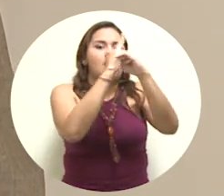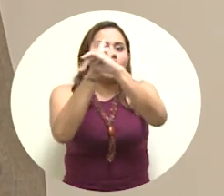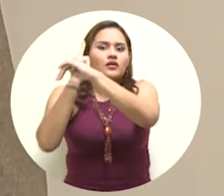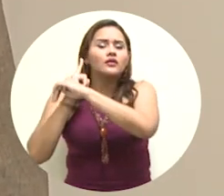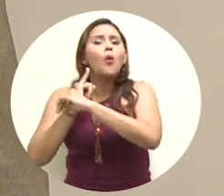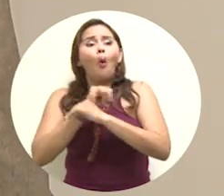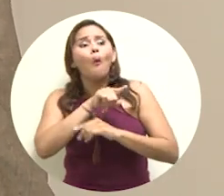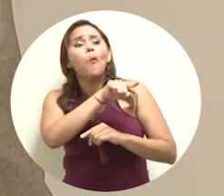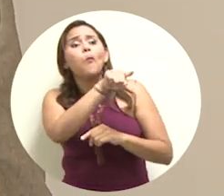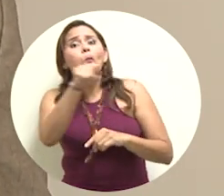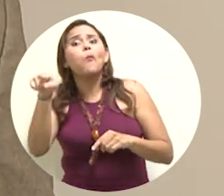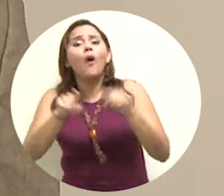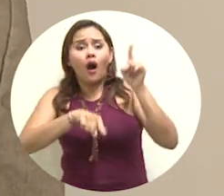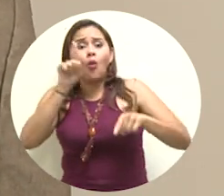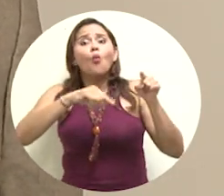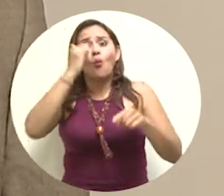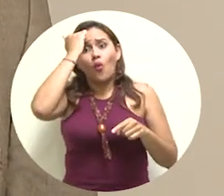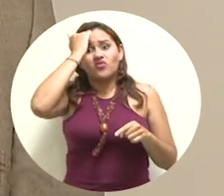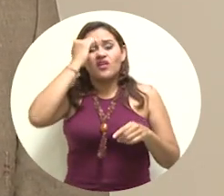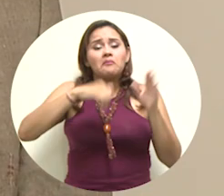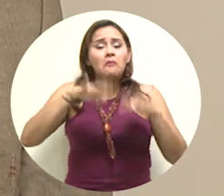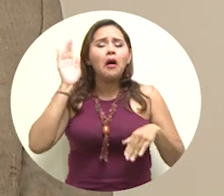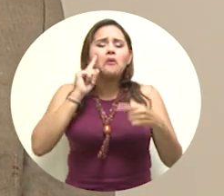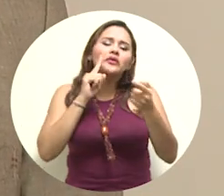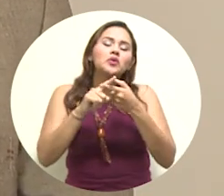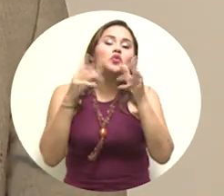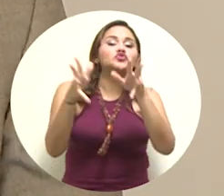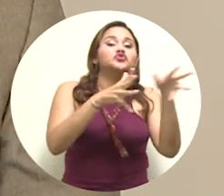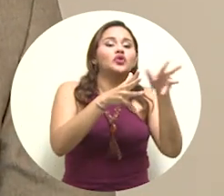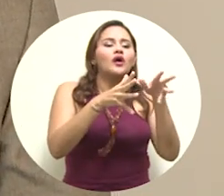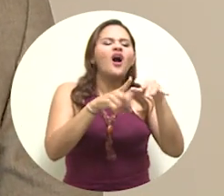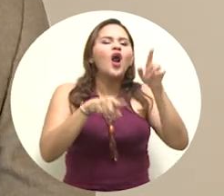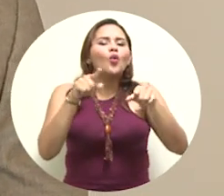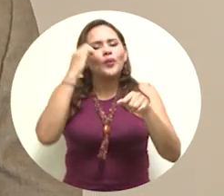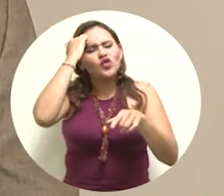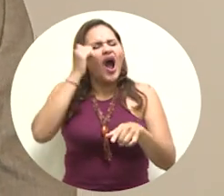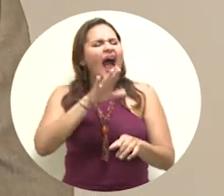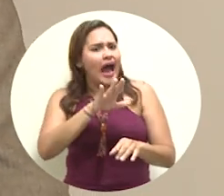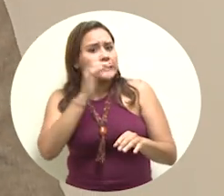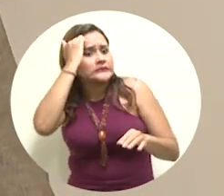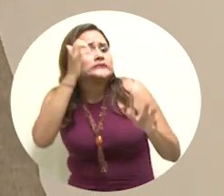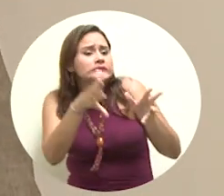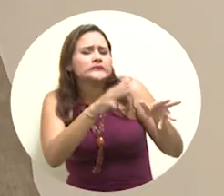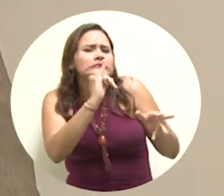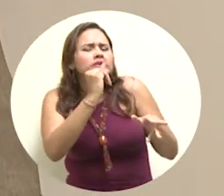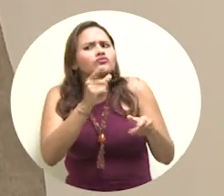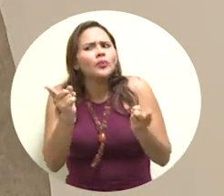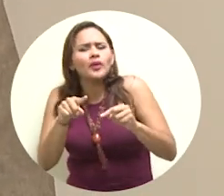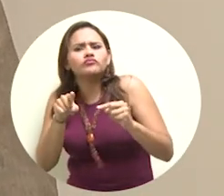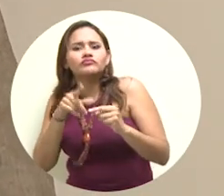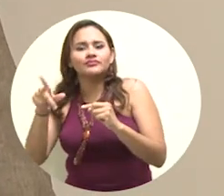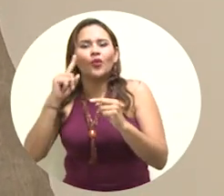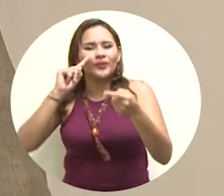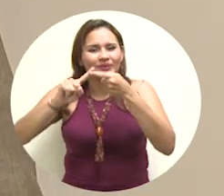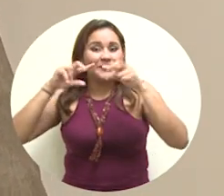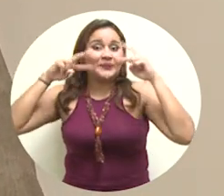ejemplo, profesores que se dedican a la docencia, pero hay profesores que se dedican más a la investigación. Igual pasa con los